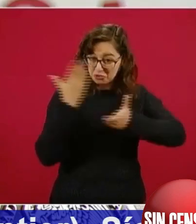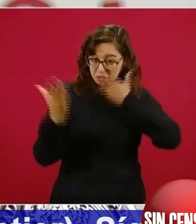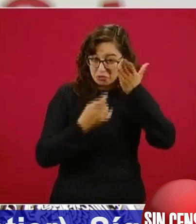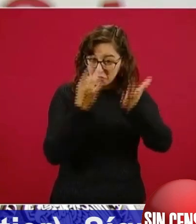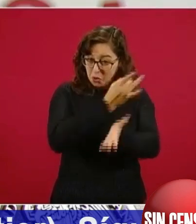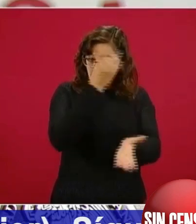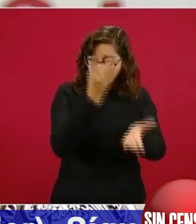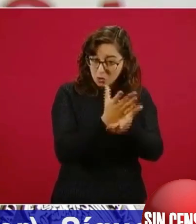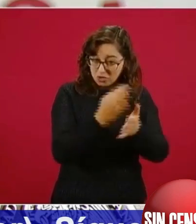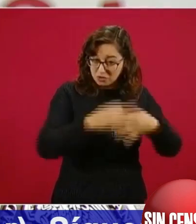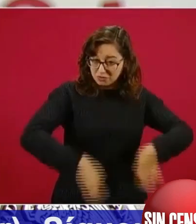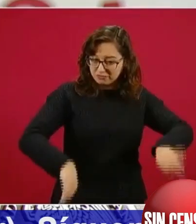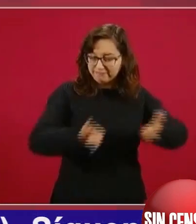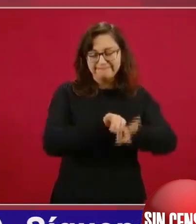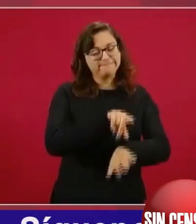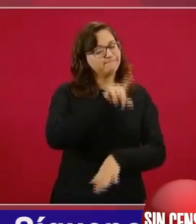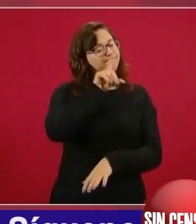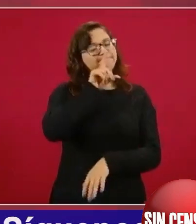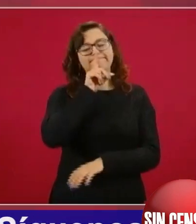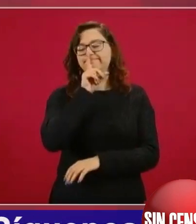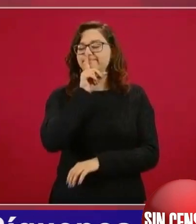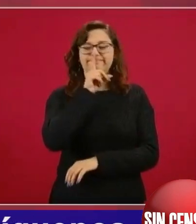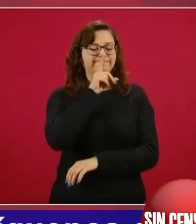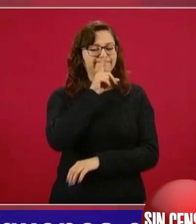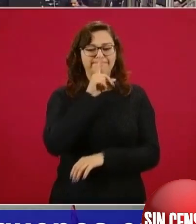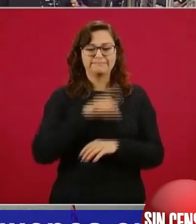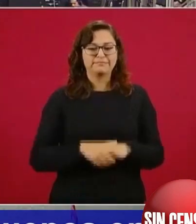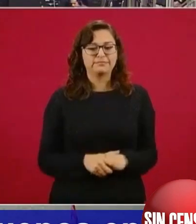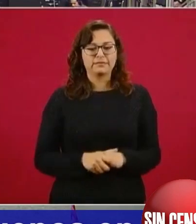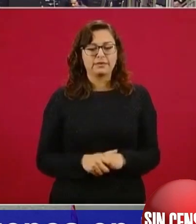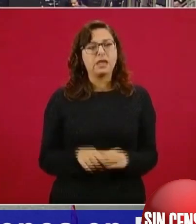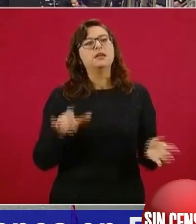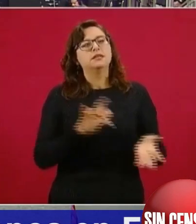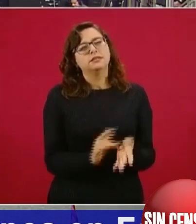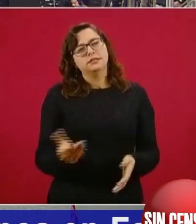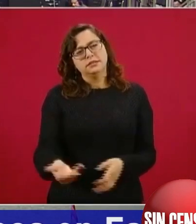lo importante, ¿no? ¿Se nos puede decir los ofrecimientos?